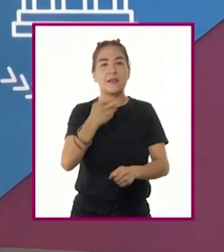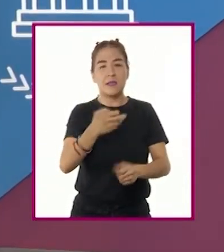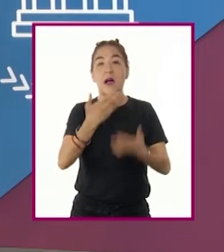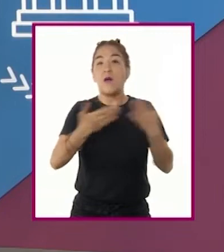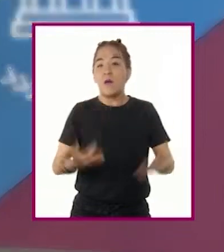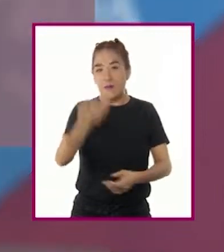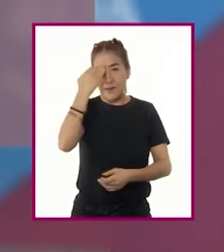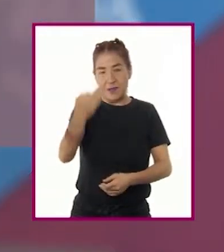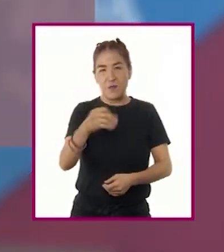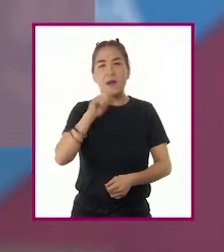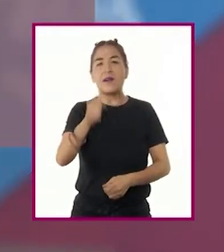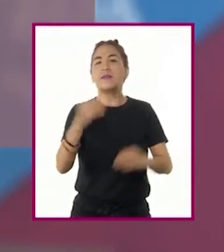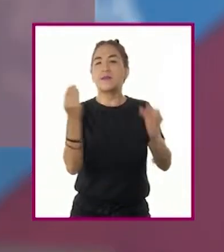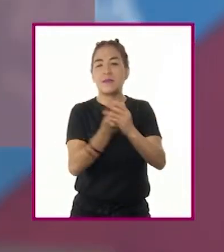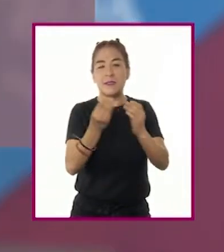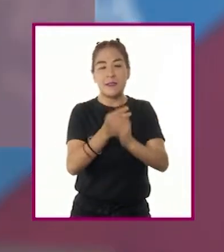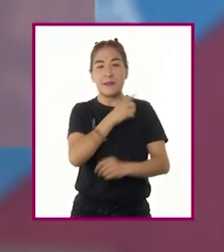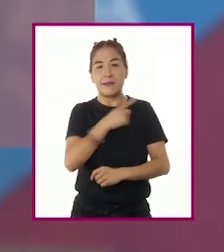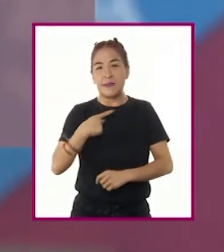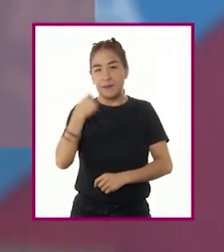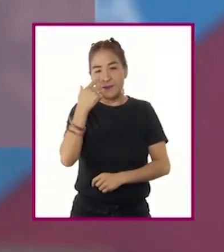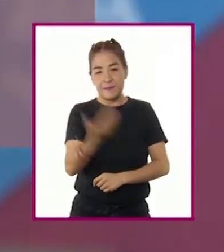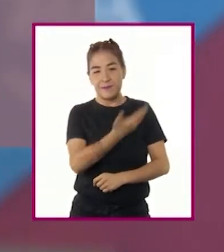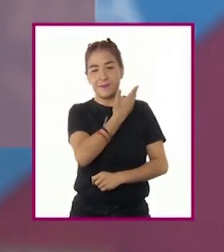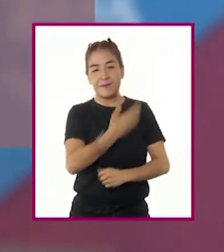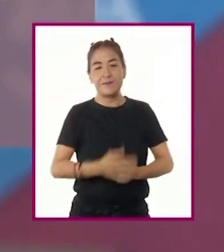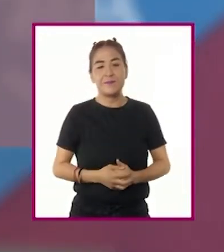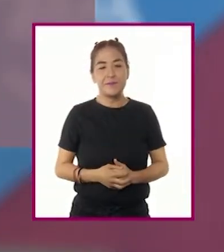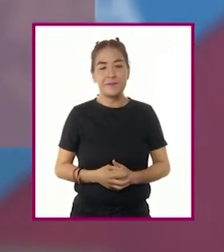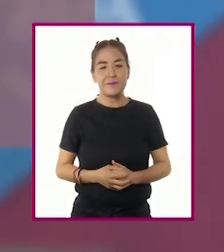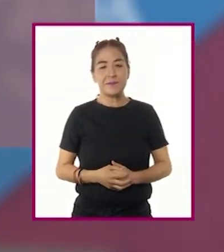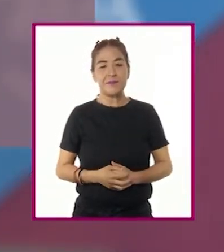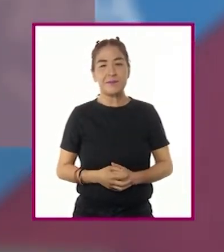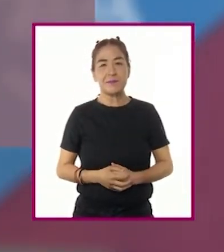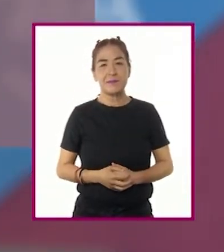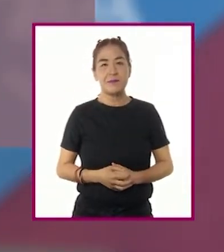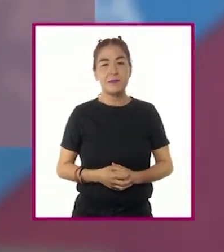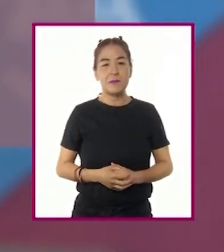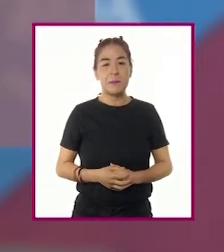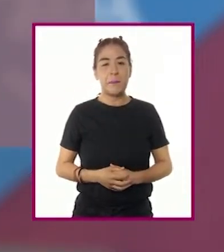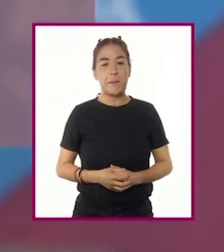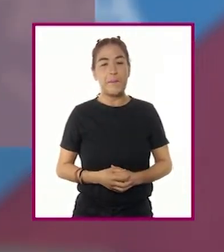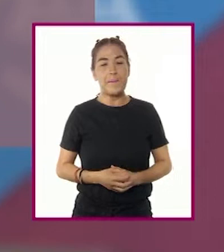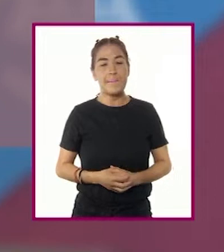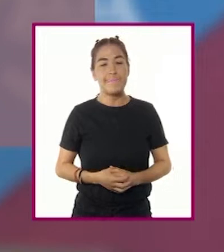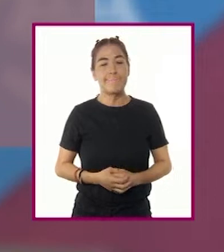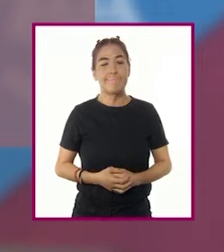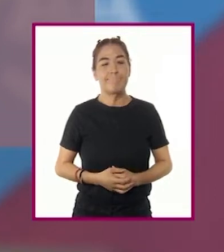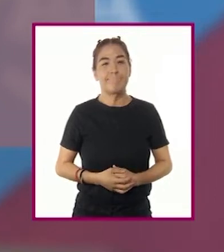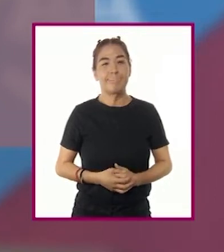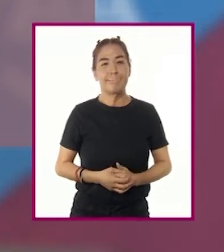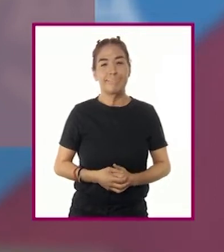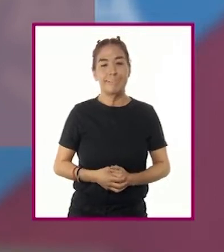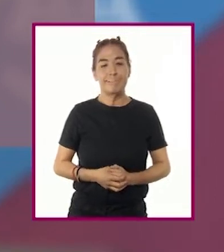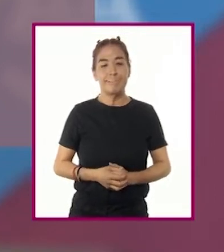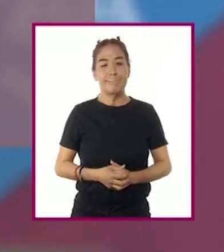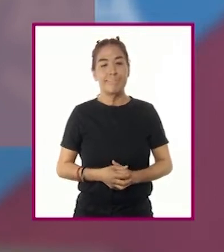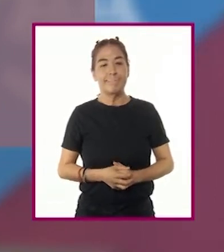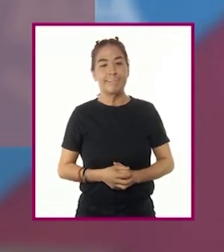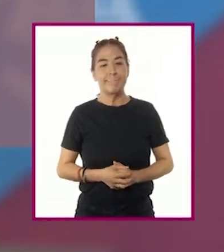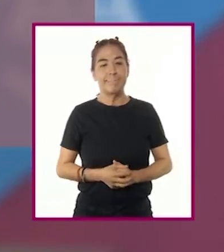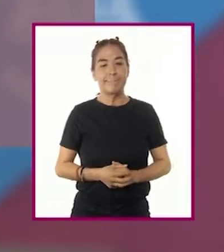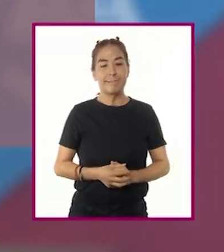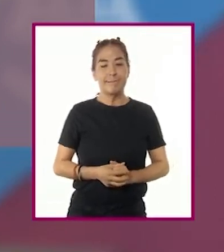sesión es reflexionar sobre la necesidad de garantizar la cobertura en salud pública, la calidad en